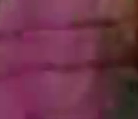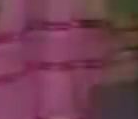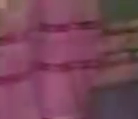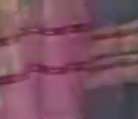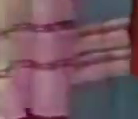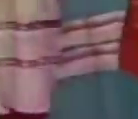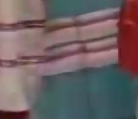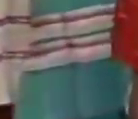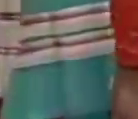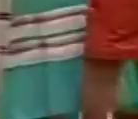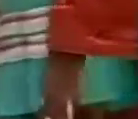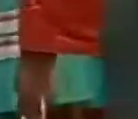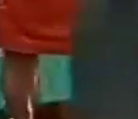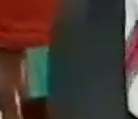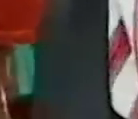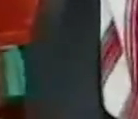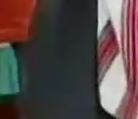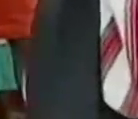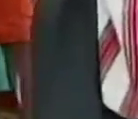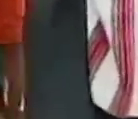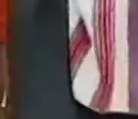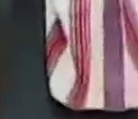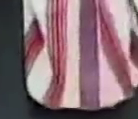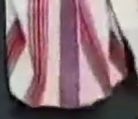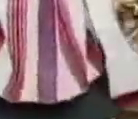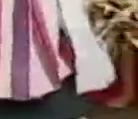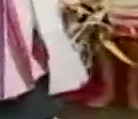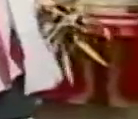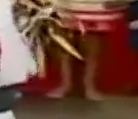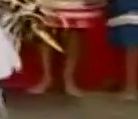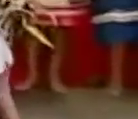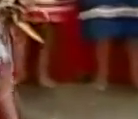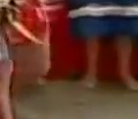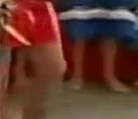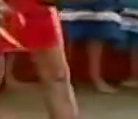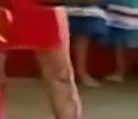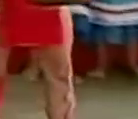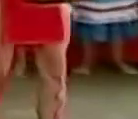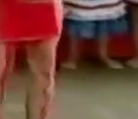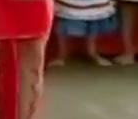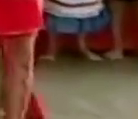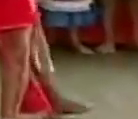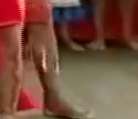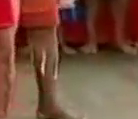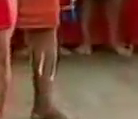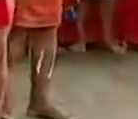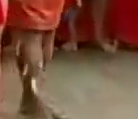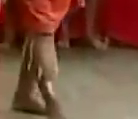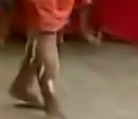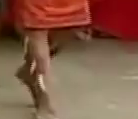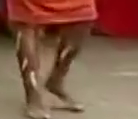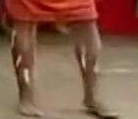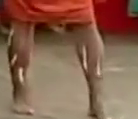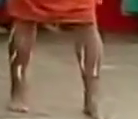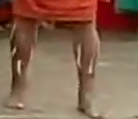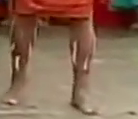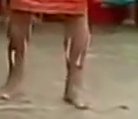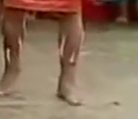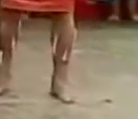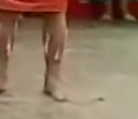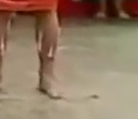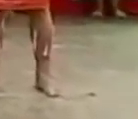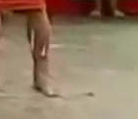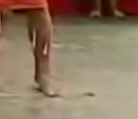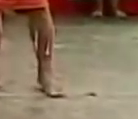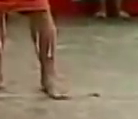Juan Tuto Cuna, familia Cona. Buenas tardes a todos mis hermanos indígenas. El ritual que se va a realizar ahorita en conjunto con los demás hermanos